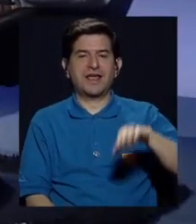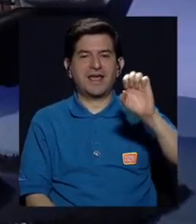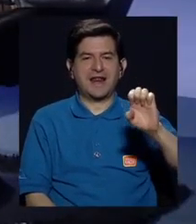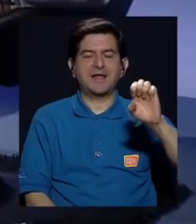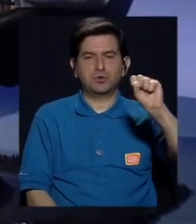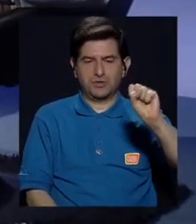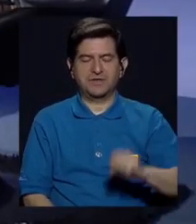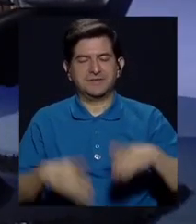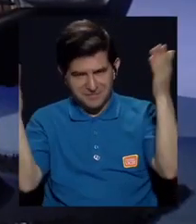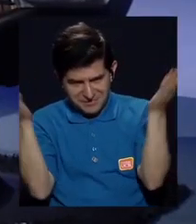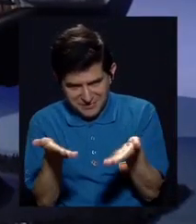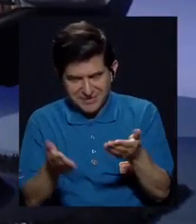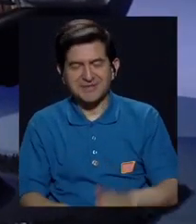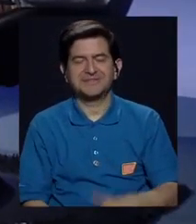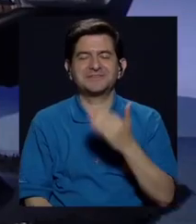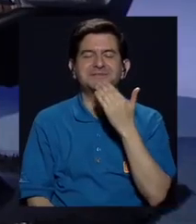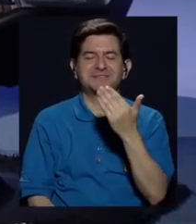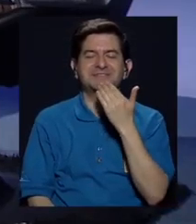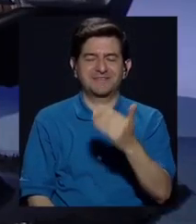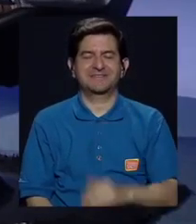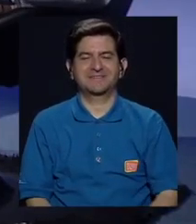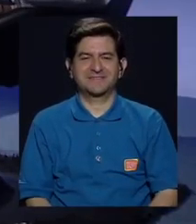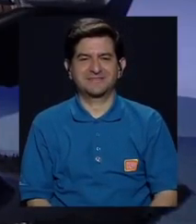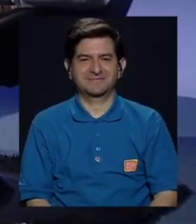Solerti. Bienvenidos. Muchas gracias. Encantado.